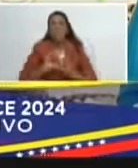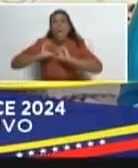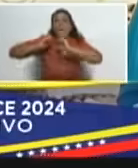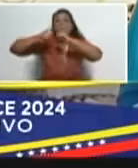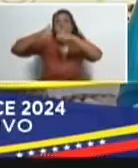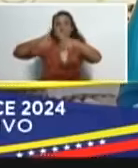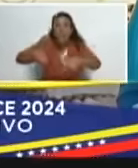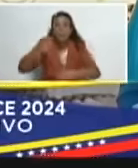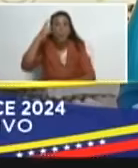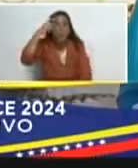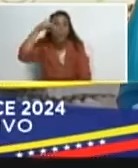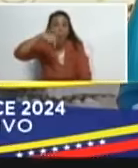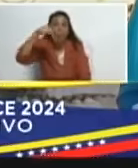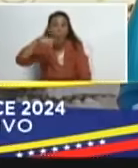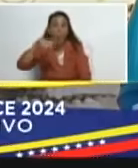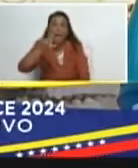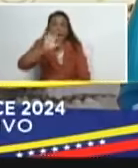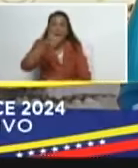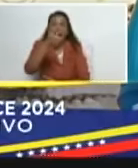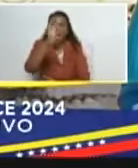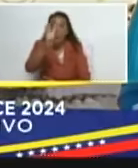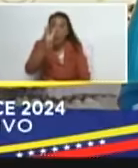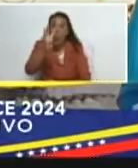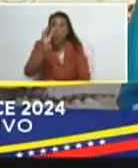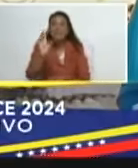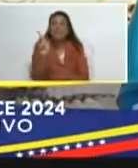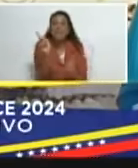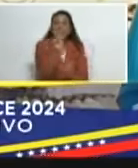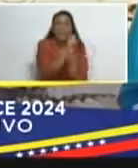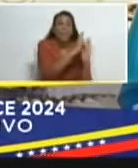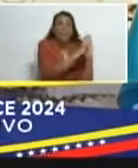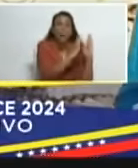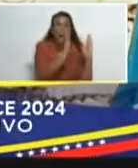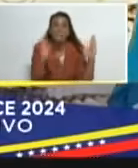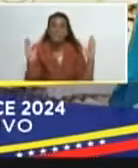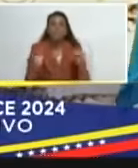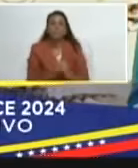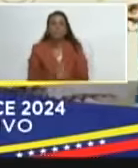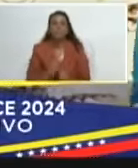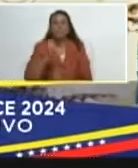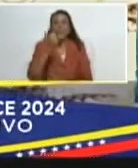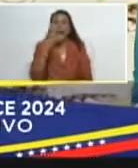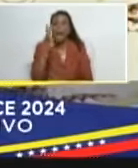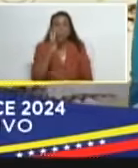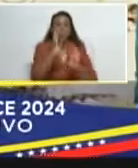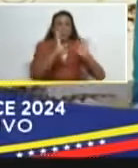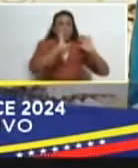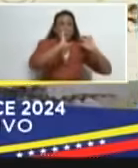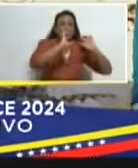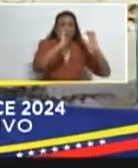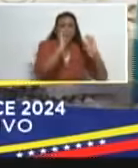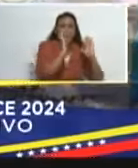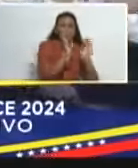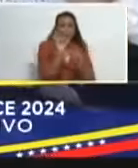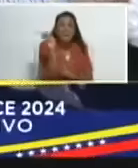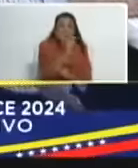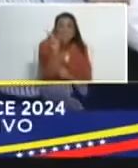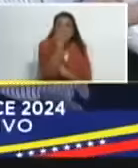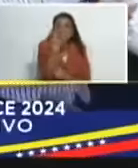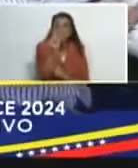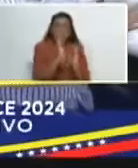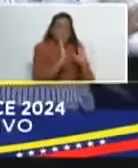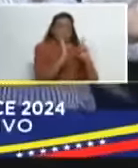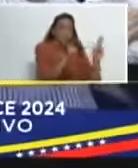Empezamos y hoy tenemos 14 trimestres de crecimiento del Producto Interno Agrícola de manera